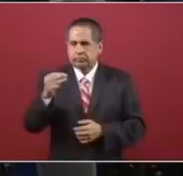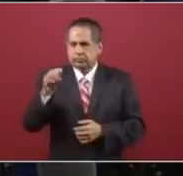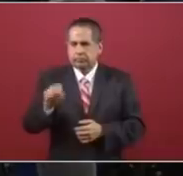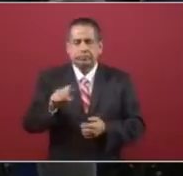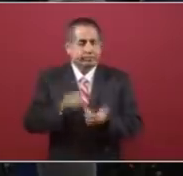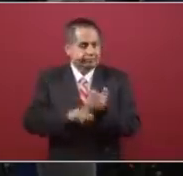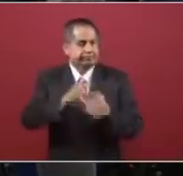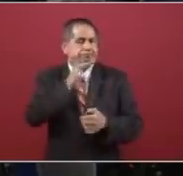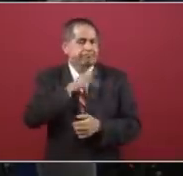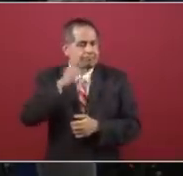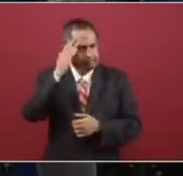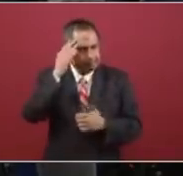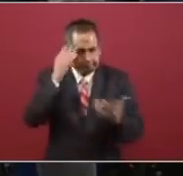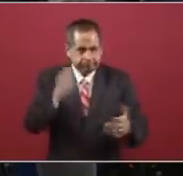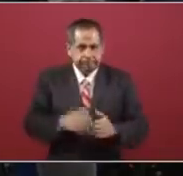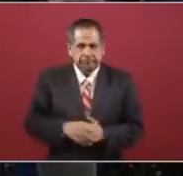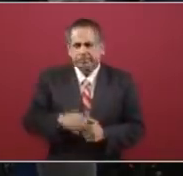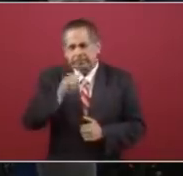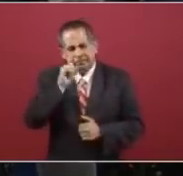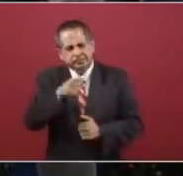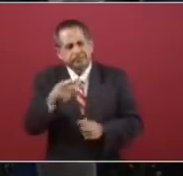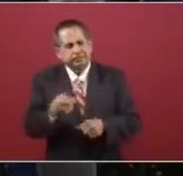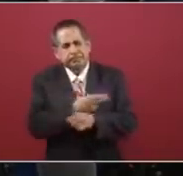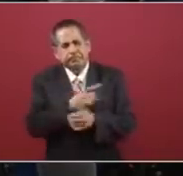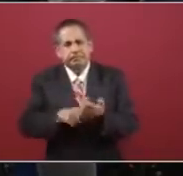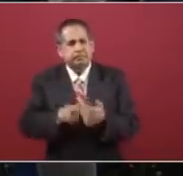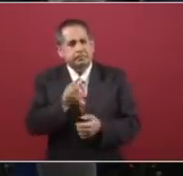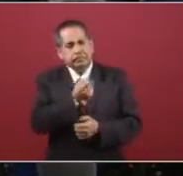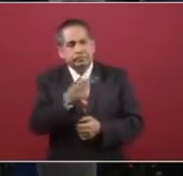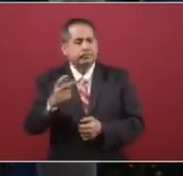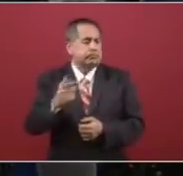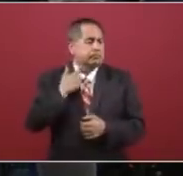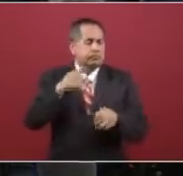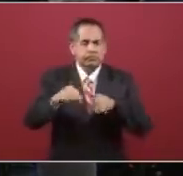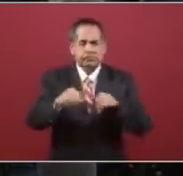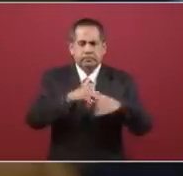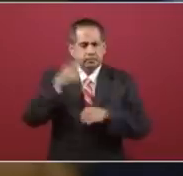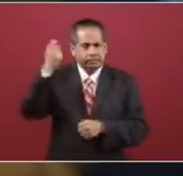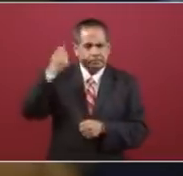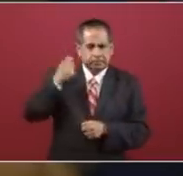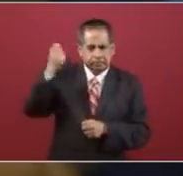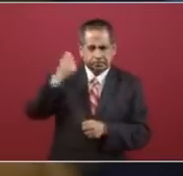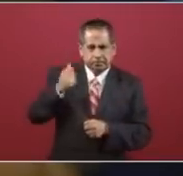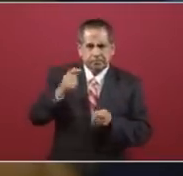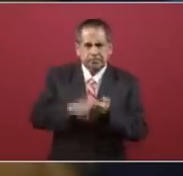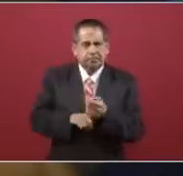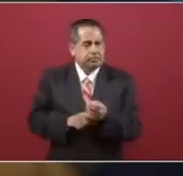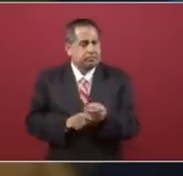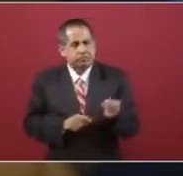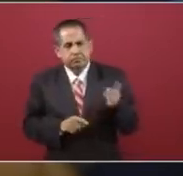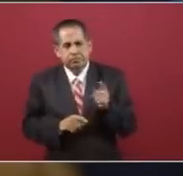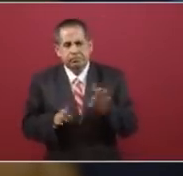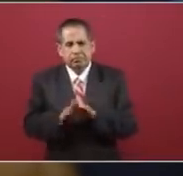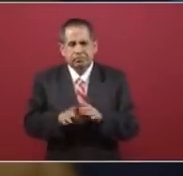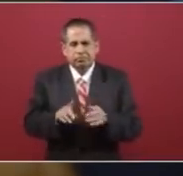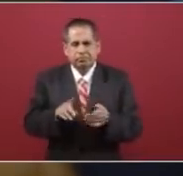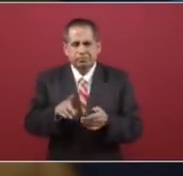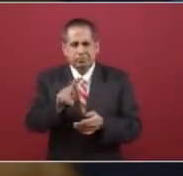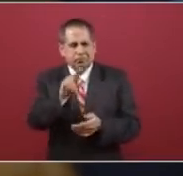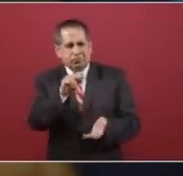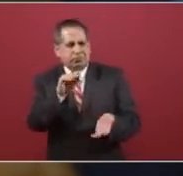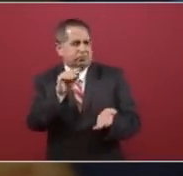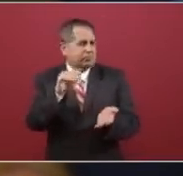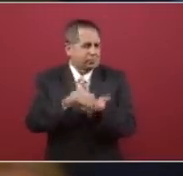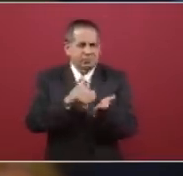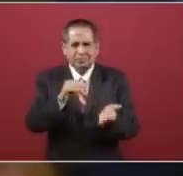eh revisar esas pensiones que tienen algunos trabajadores que reciben actualmente eh hasta 80, 90,000 pesos